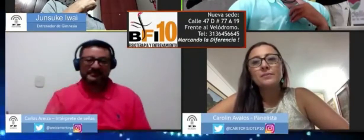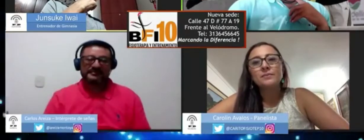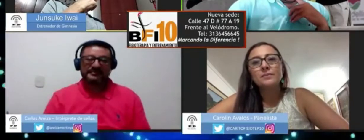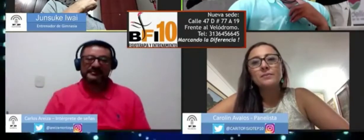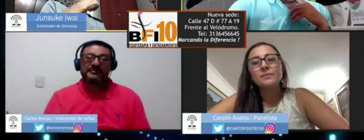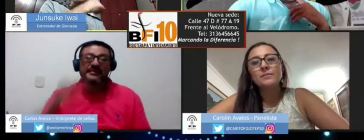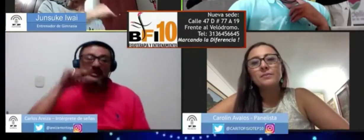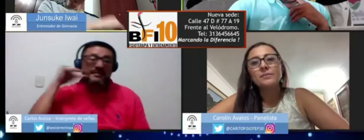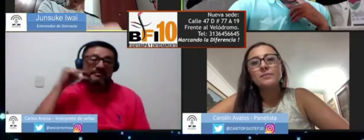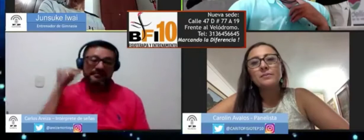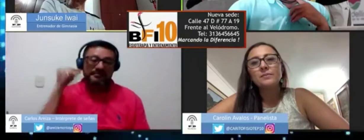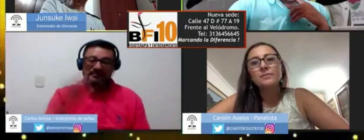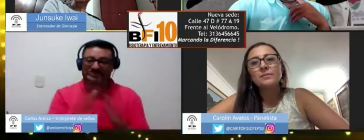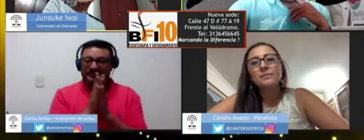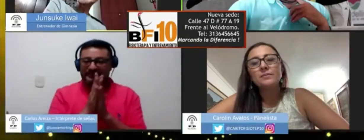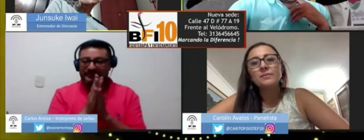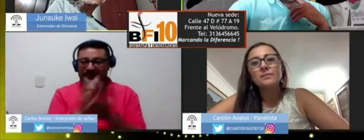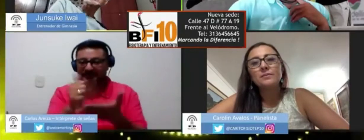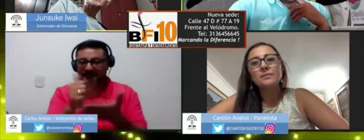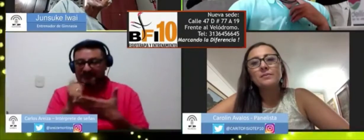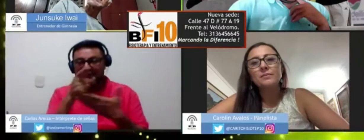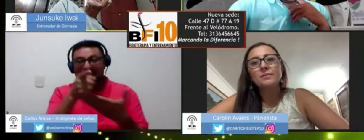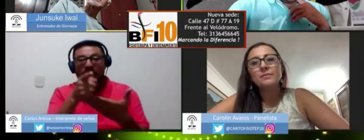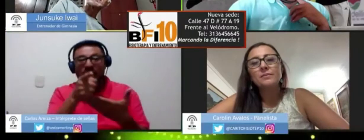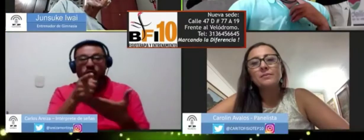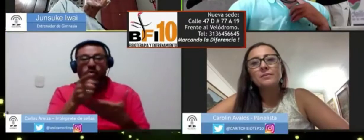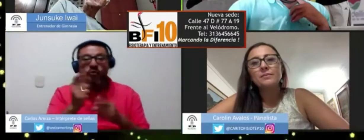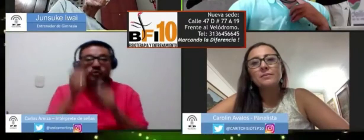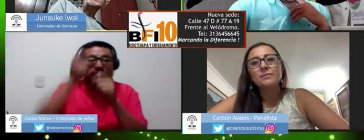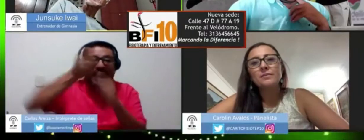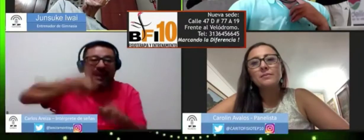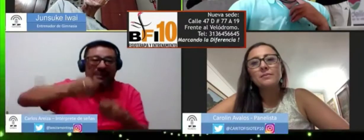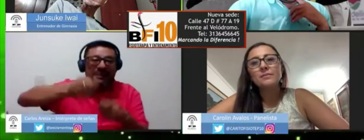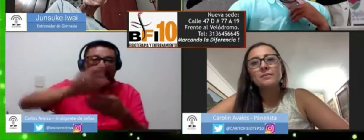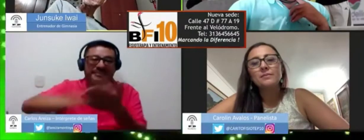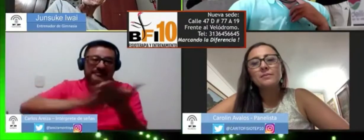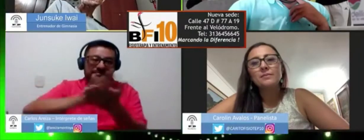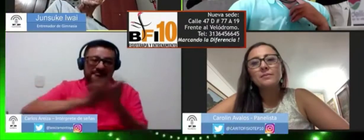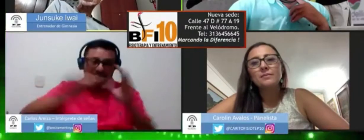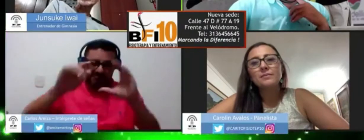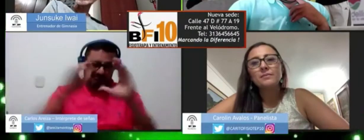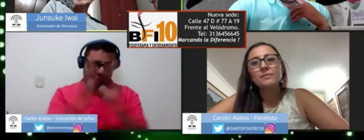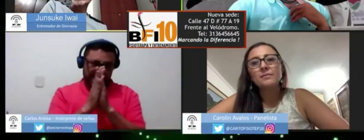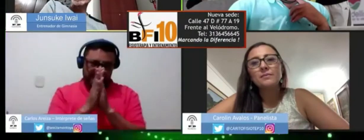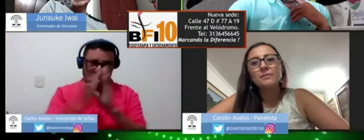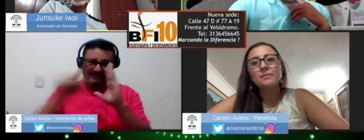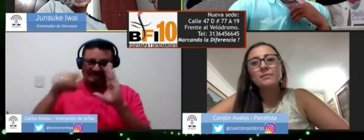Bueno, femenino, la base está un poquito